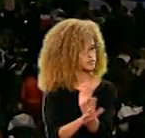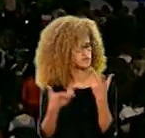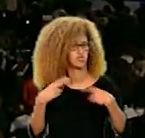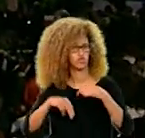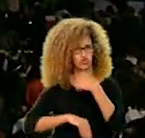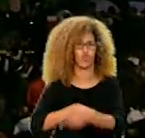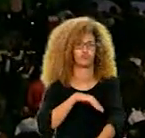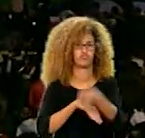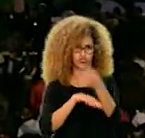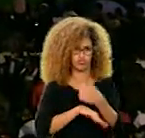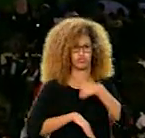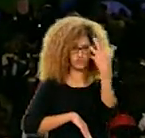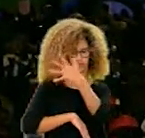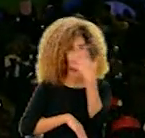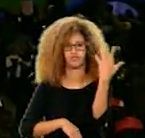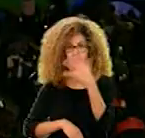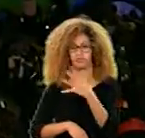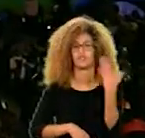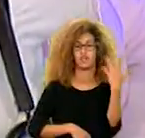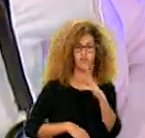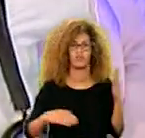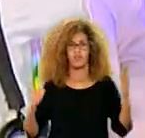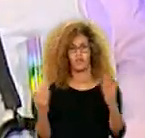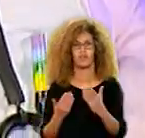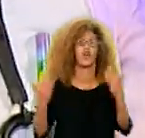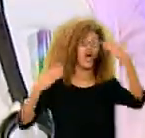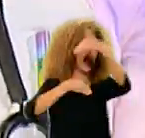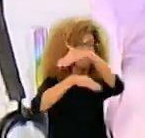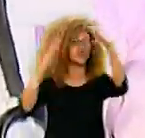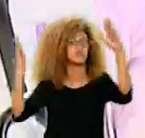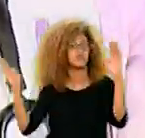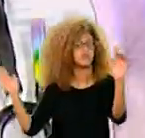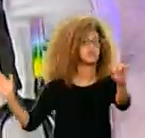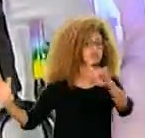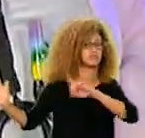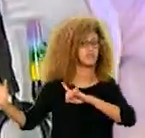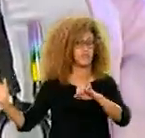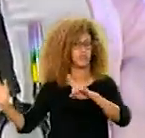la que manda en el carnaval. Súbeme los ojos, presten atención, porque